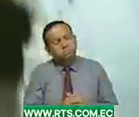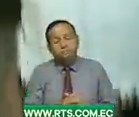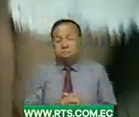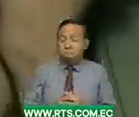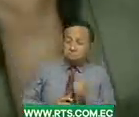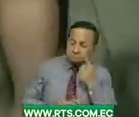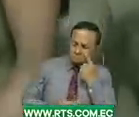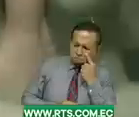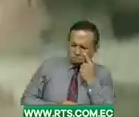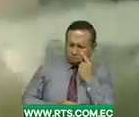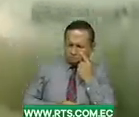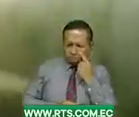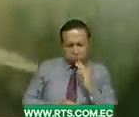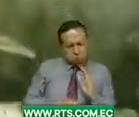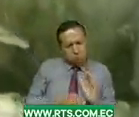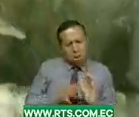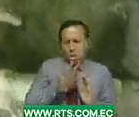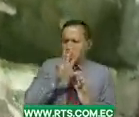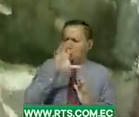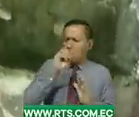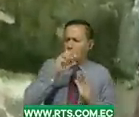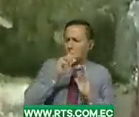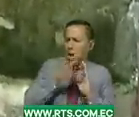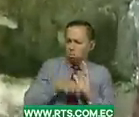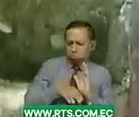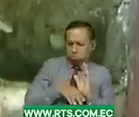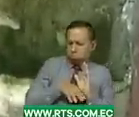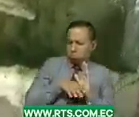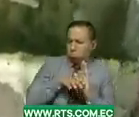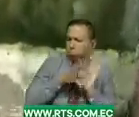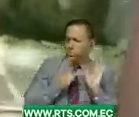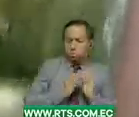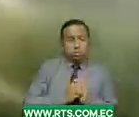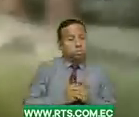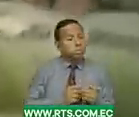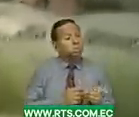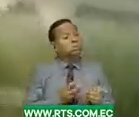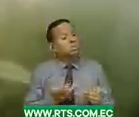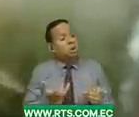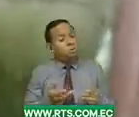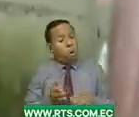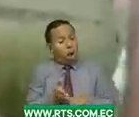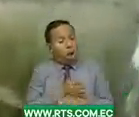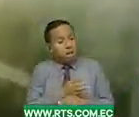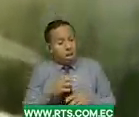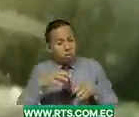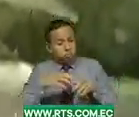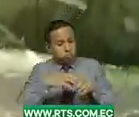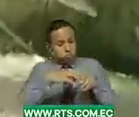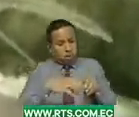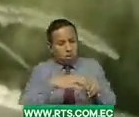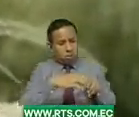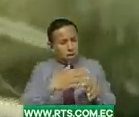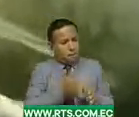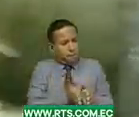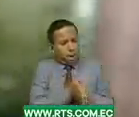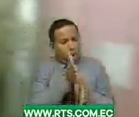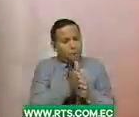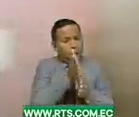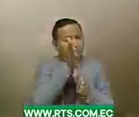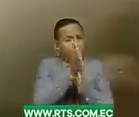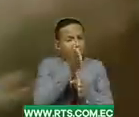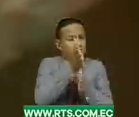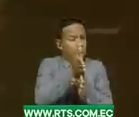Será medio metro. Y ustedes ya tienen incluso un bloque para evitar que ingrese el agua, y sin embargo... Toditos hemos alzado, yo también ahí